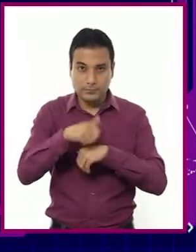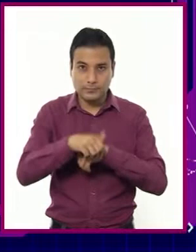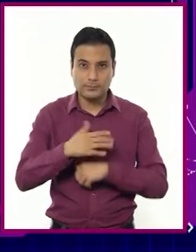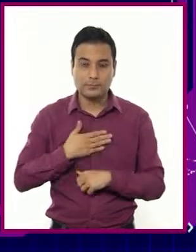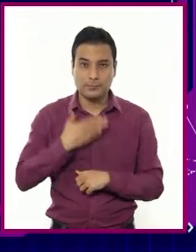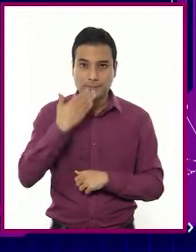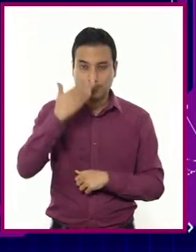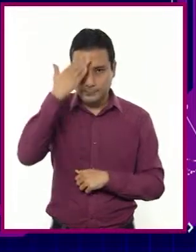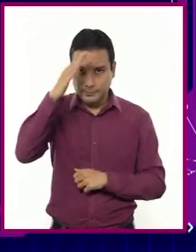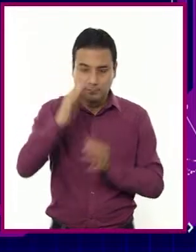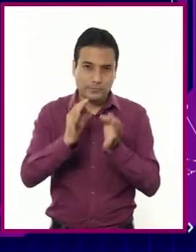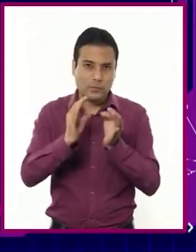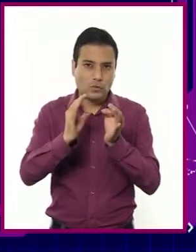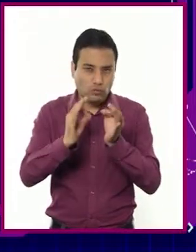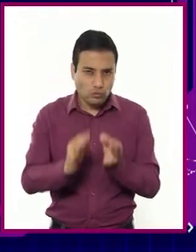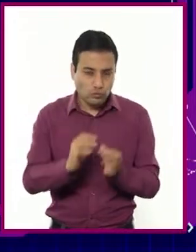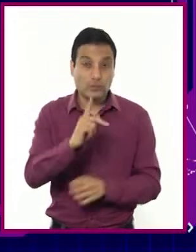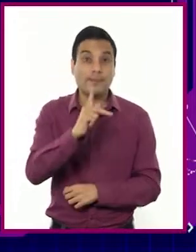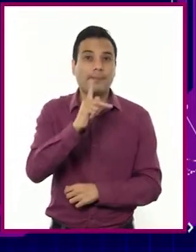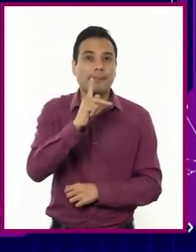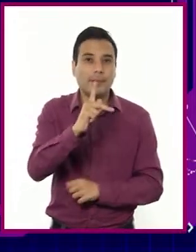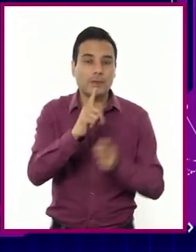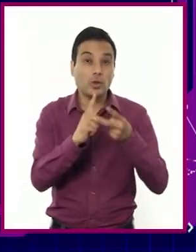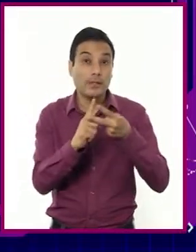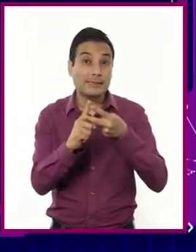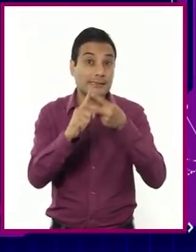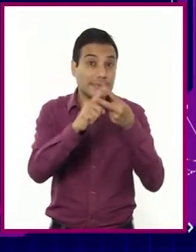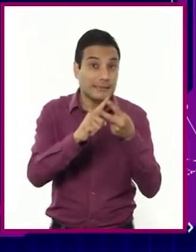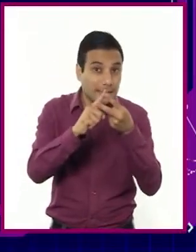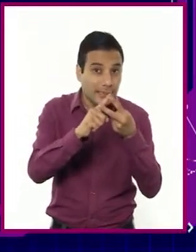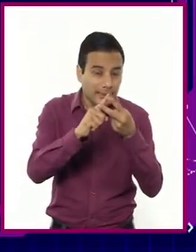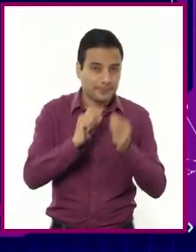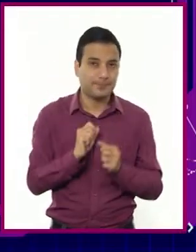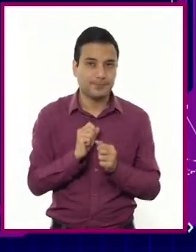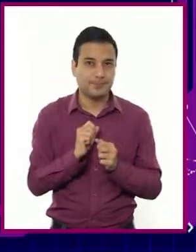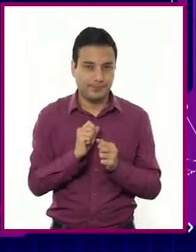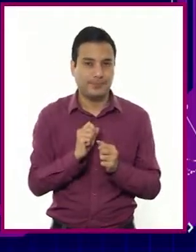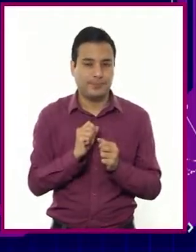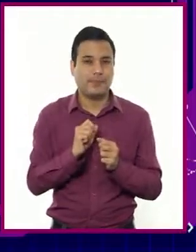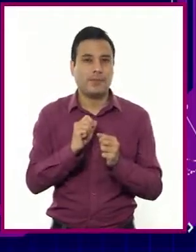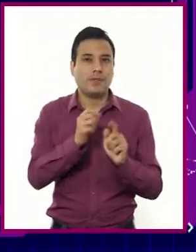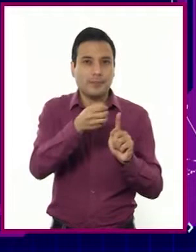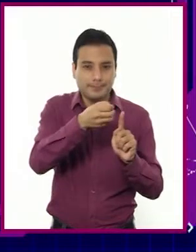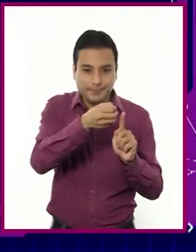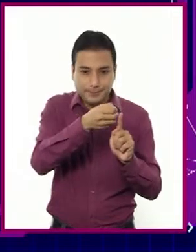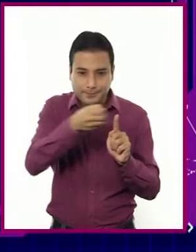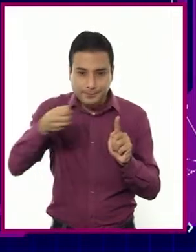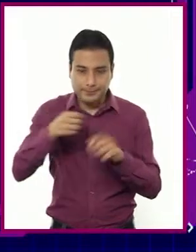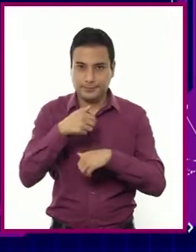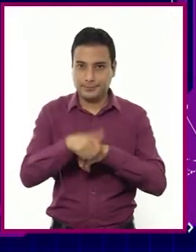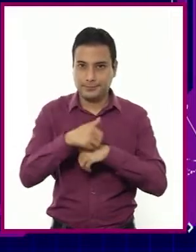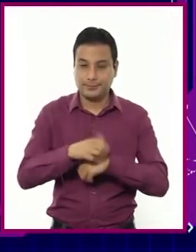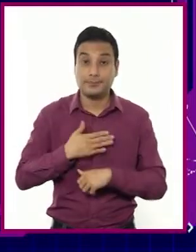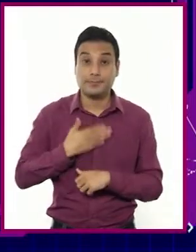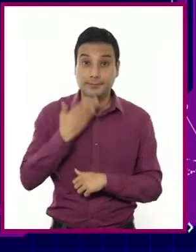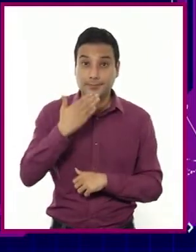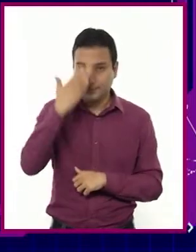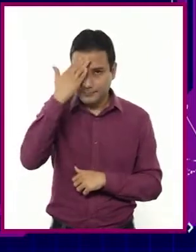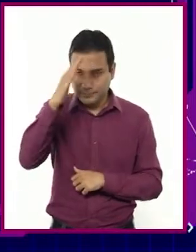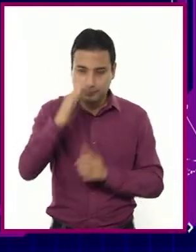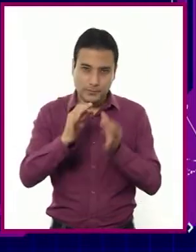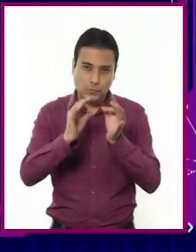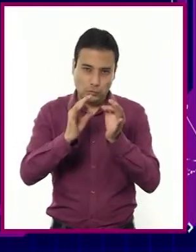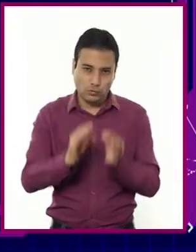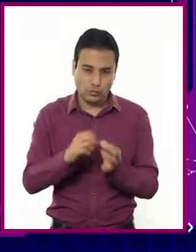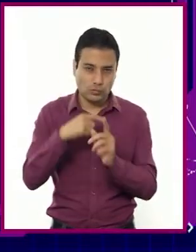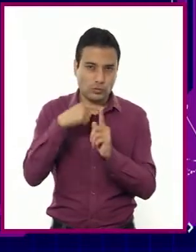estrella. Escribir la expresión algebraica que corresponda al perímetro de la figura en forma de cruz. Hay